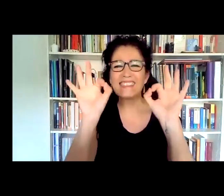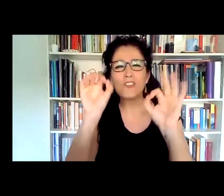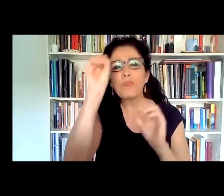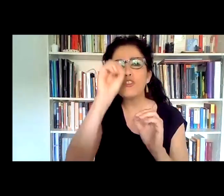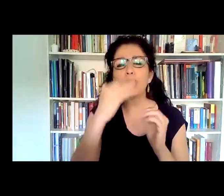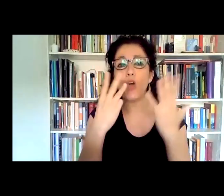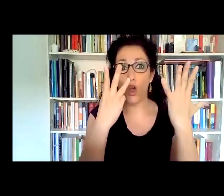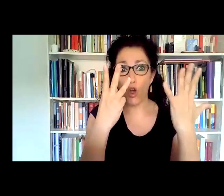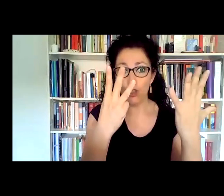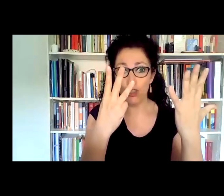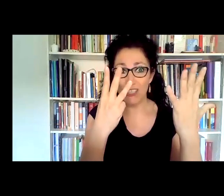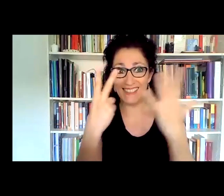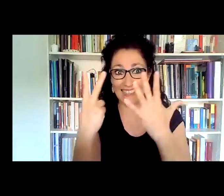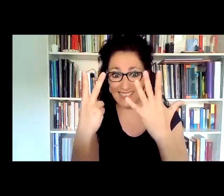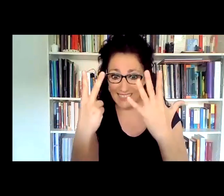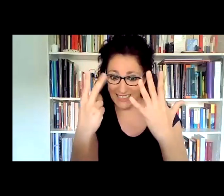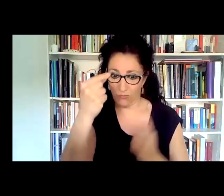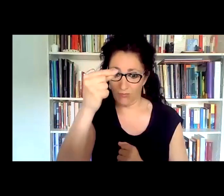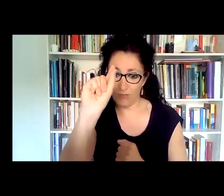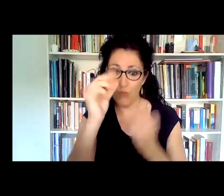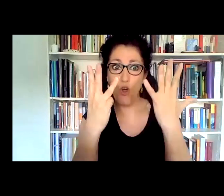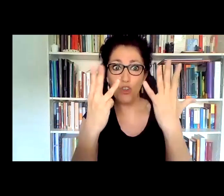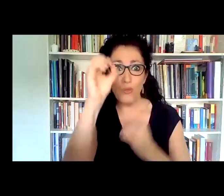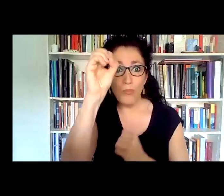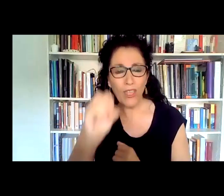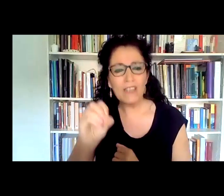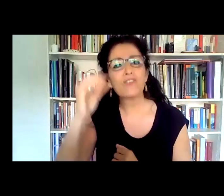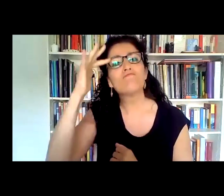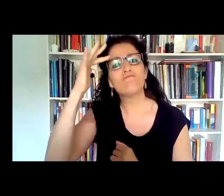comunidad etnolingüística, el